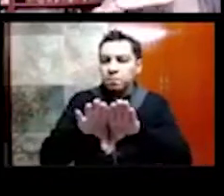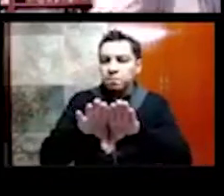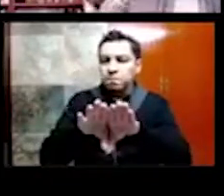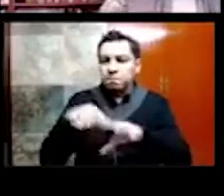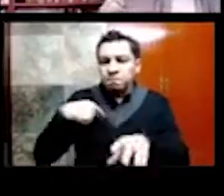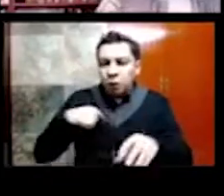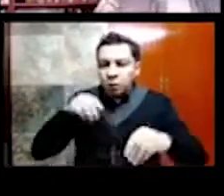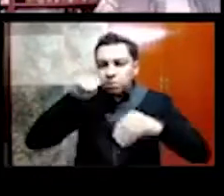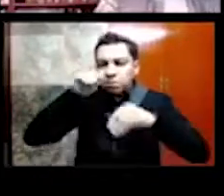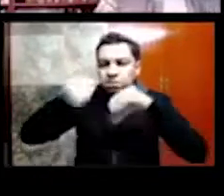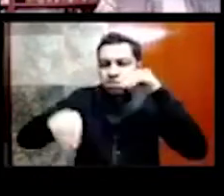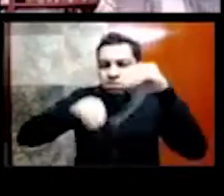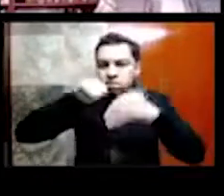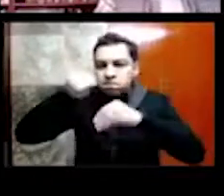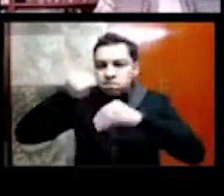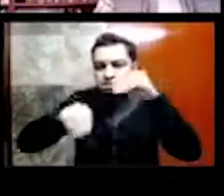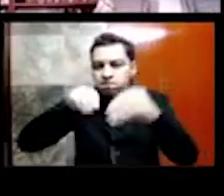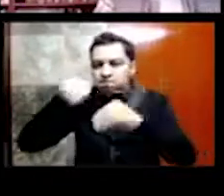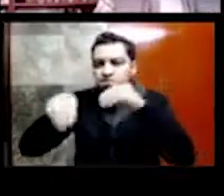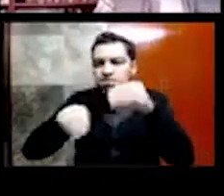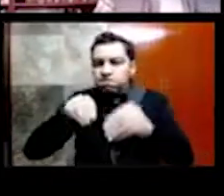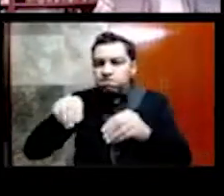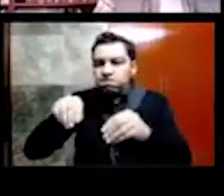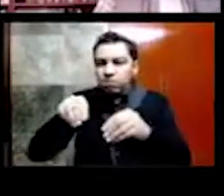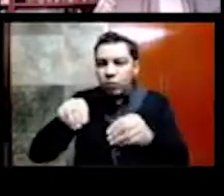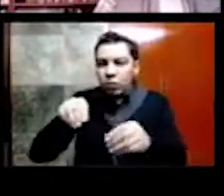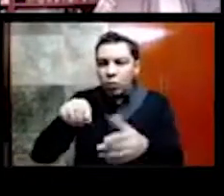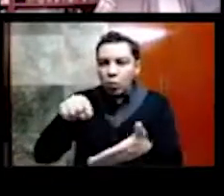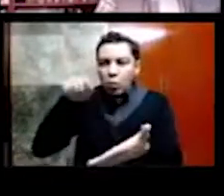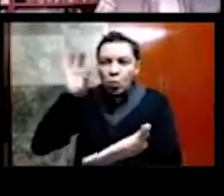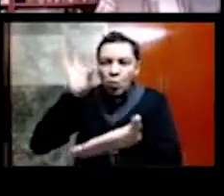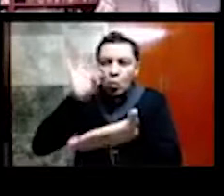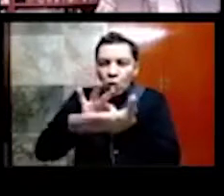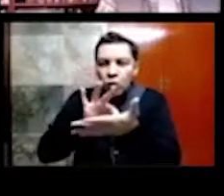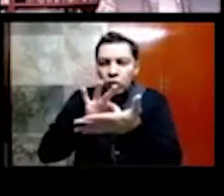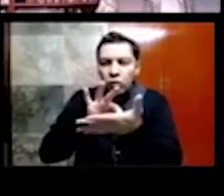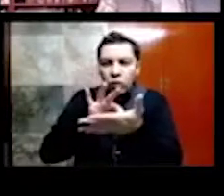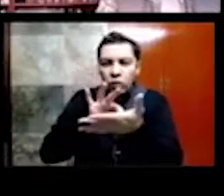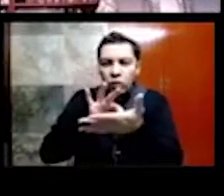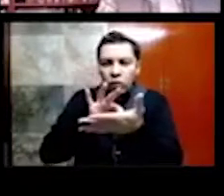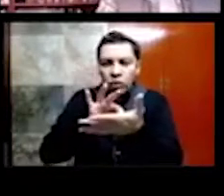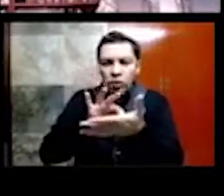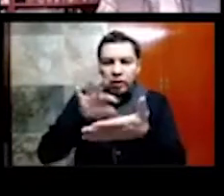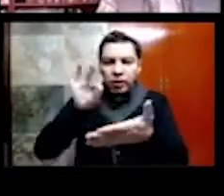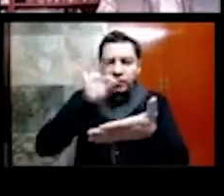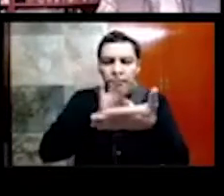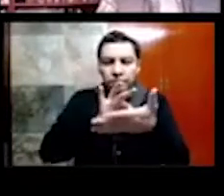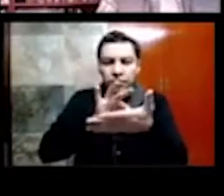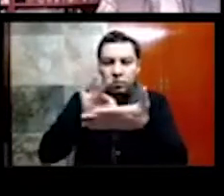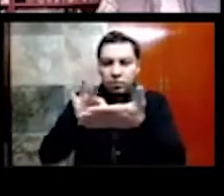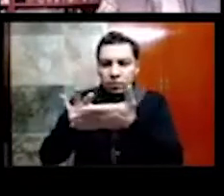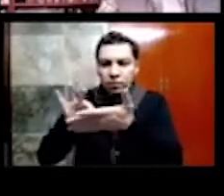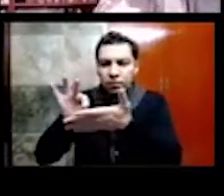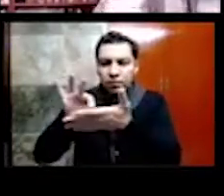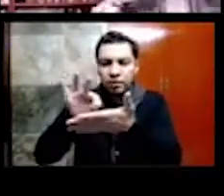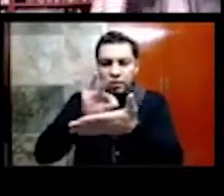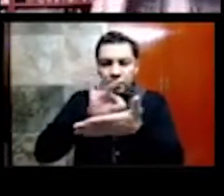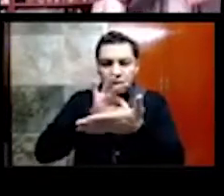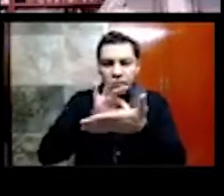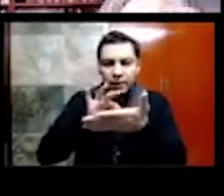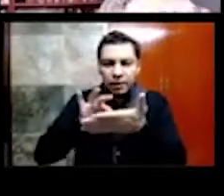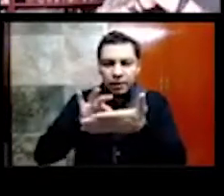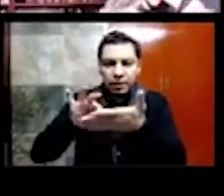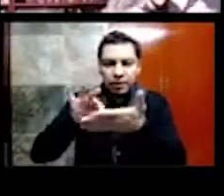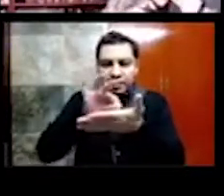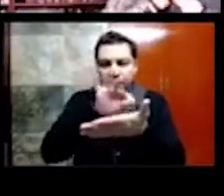intentamos dar a conocer una serie de pormenores respecto de la unidad arquitectónica y urbanística como cuerpo dogmático